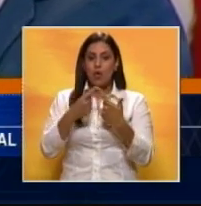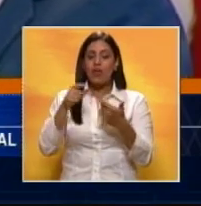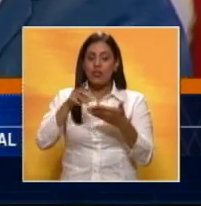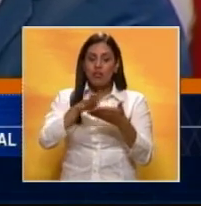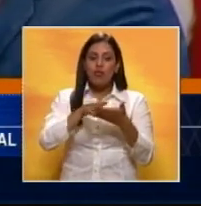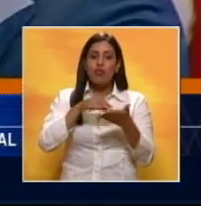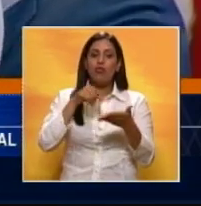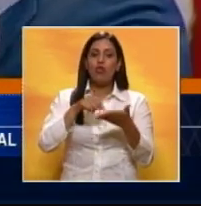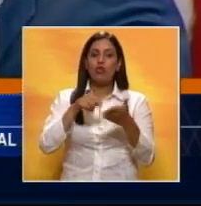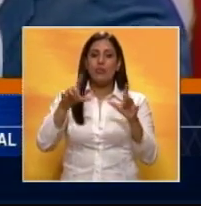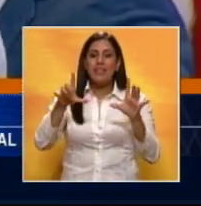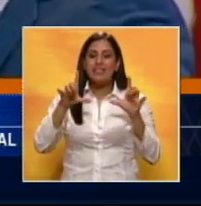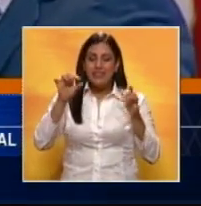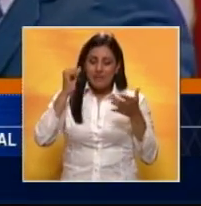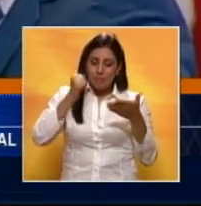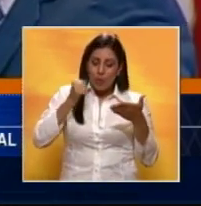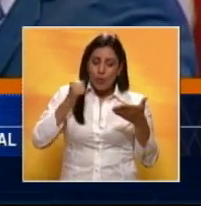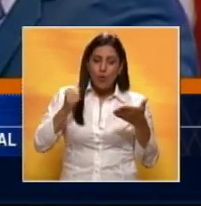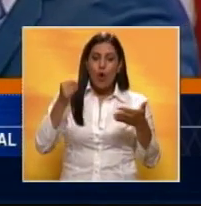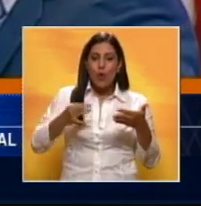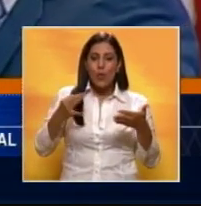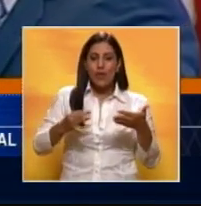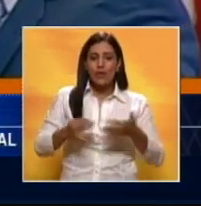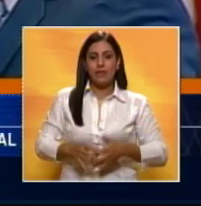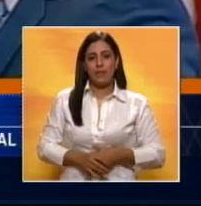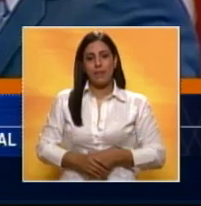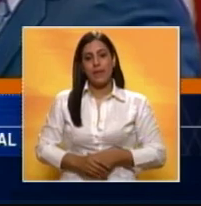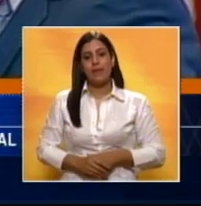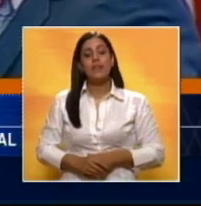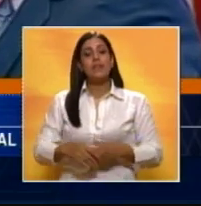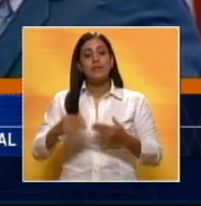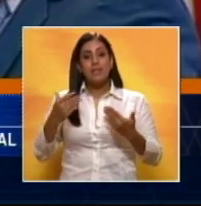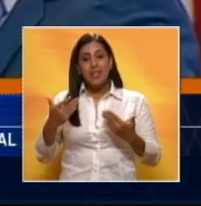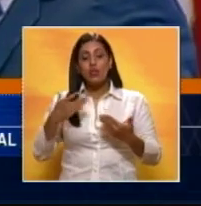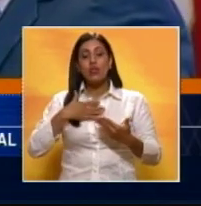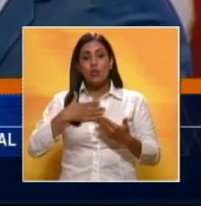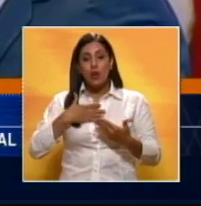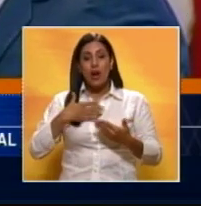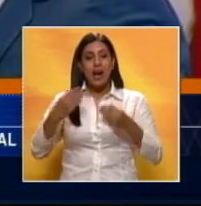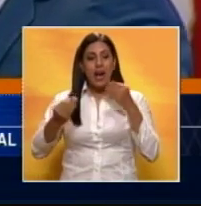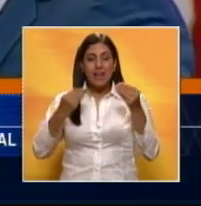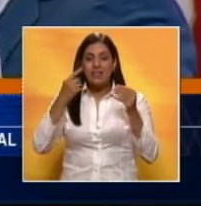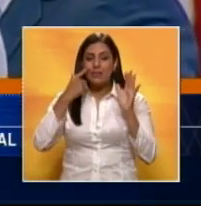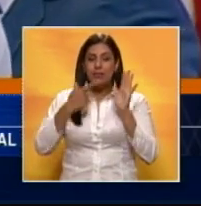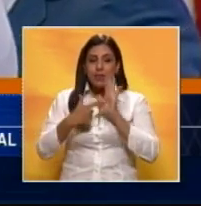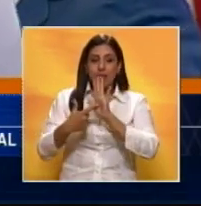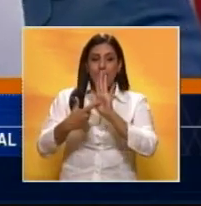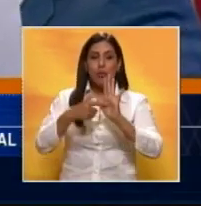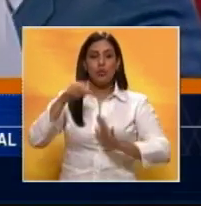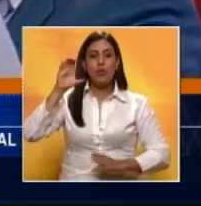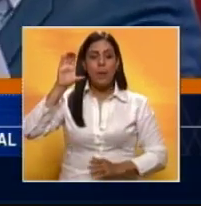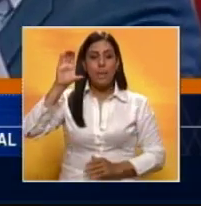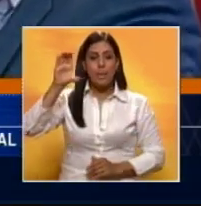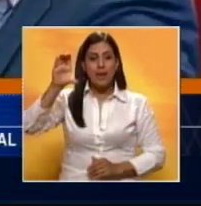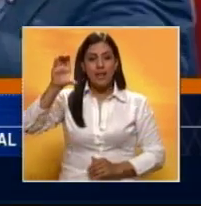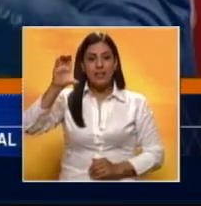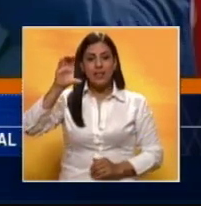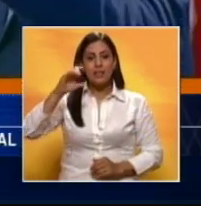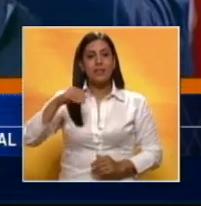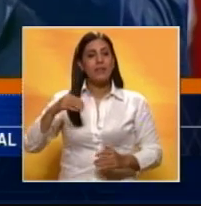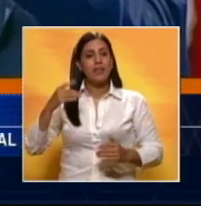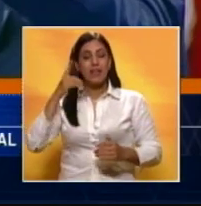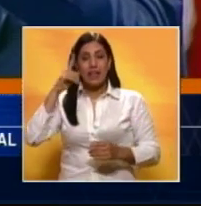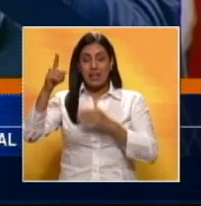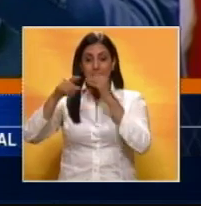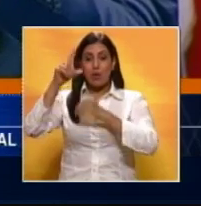una copia certificada. Esto lo hago para demostrarle al país